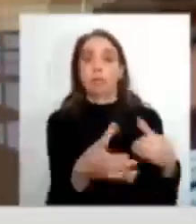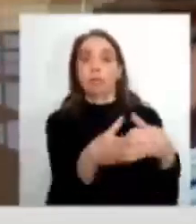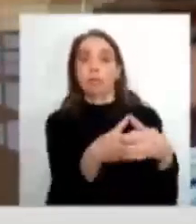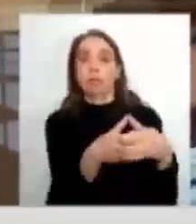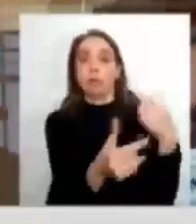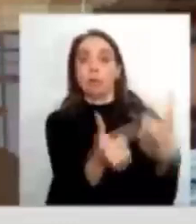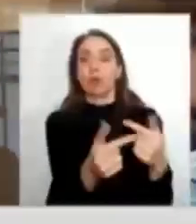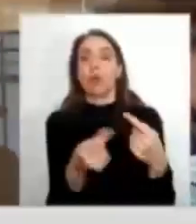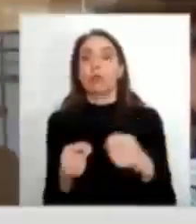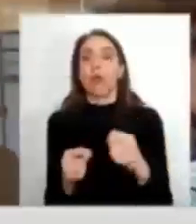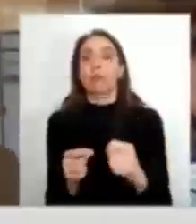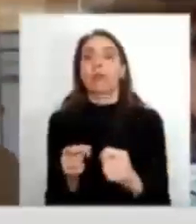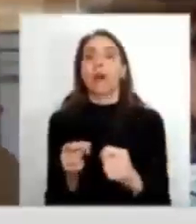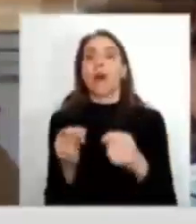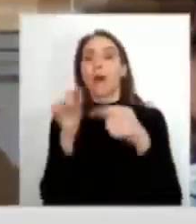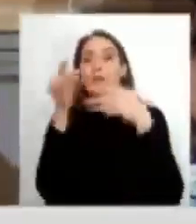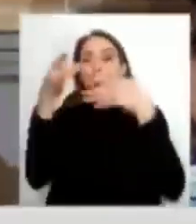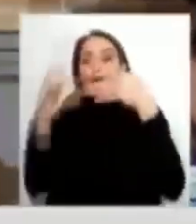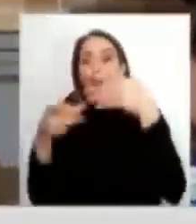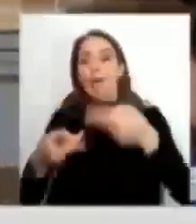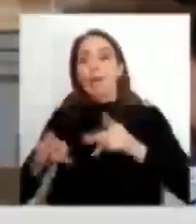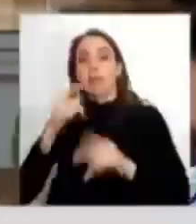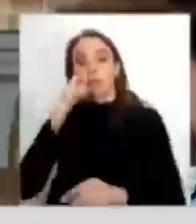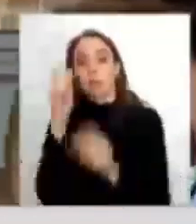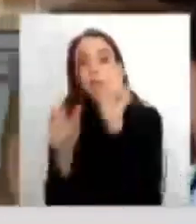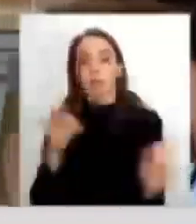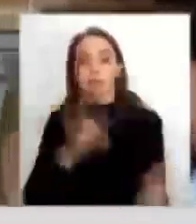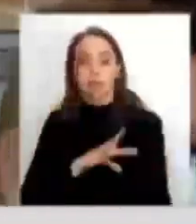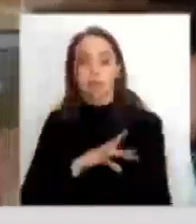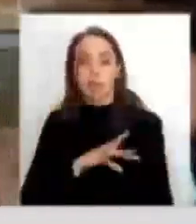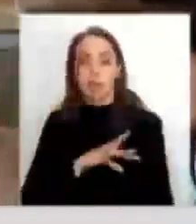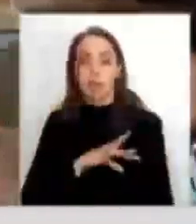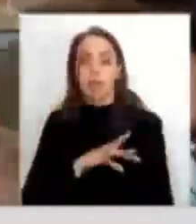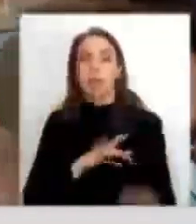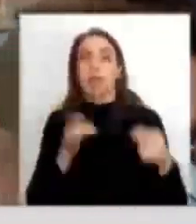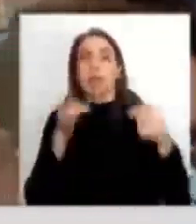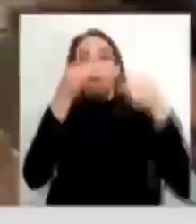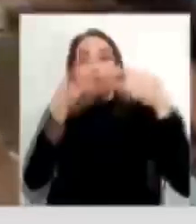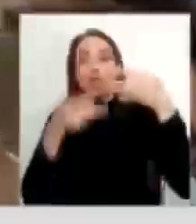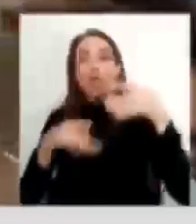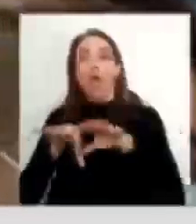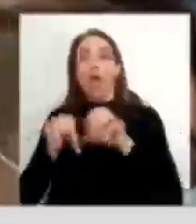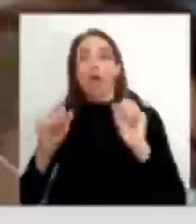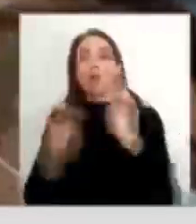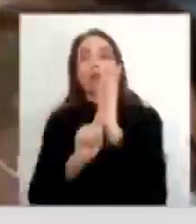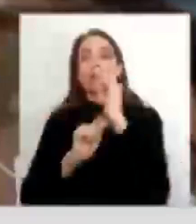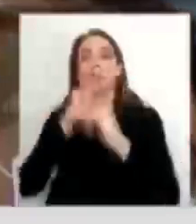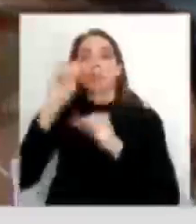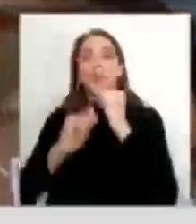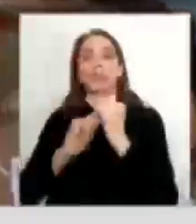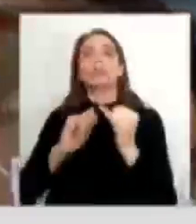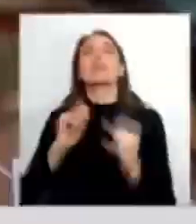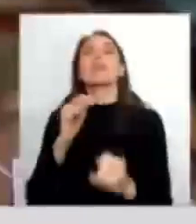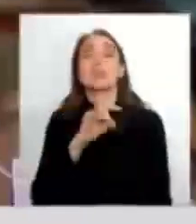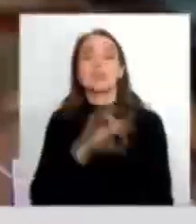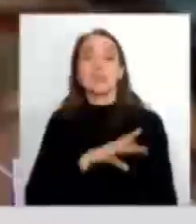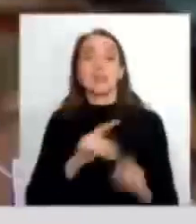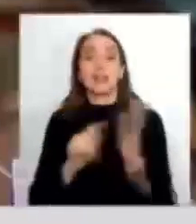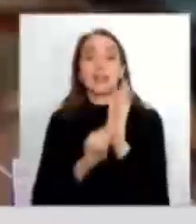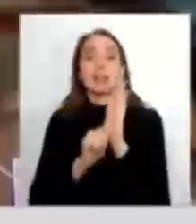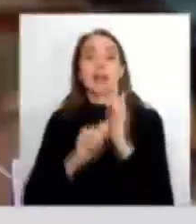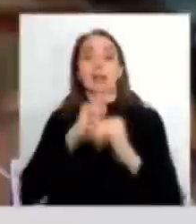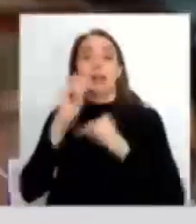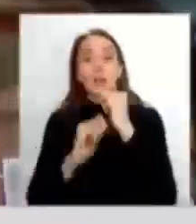los chilenos a través de la relación de los siguientes pactos que han sido reconocidos por chile' el pacto internacional de derechos civiles y políticos en su artículo